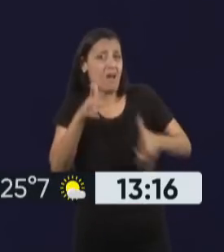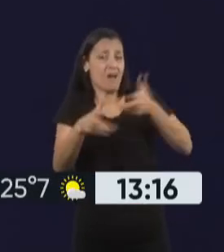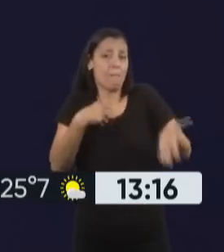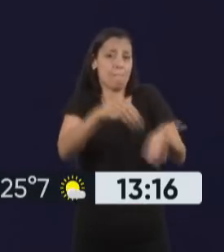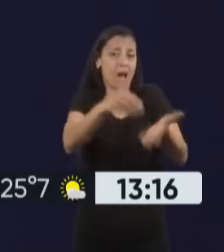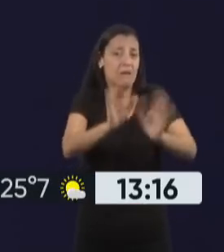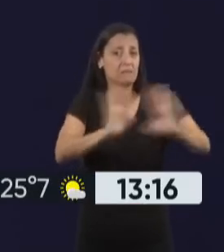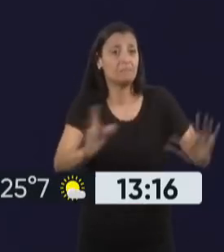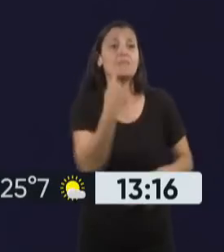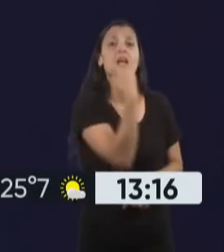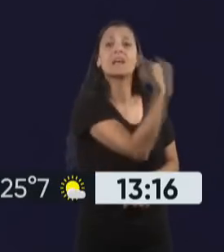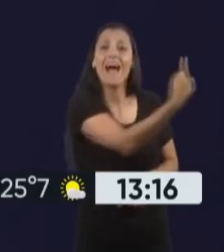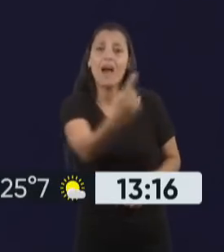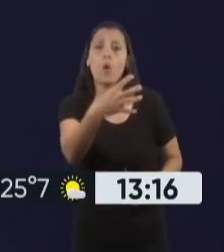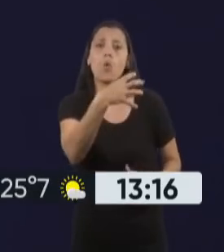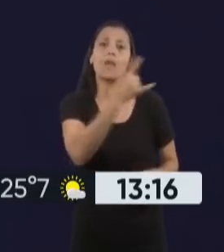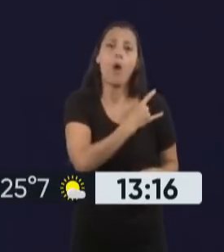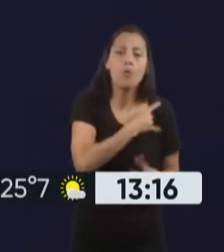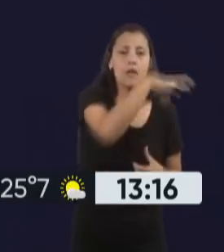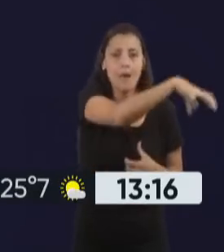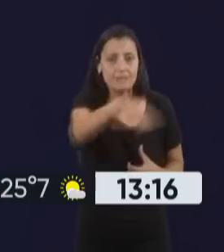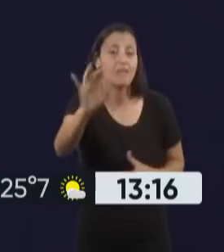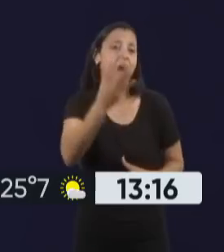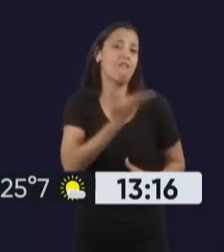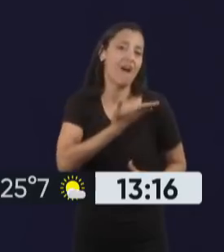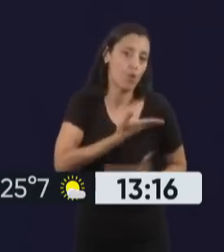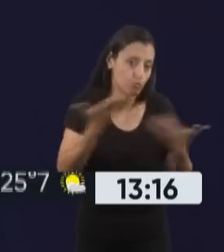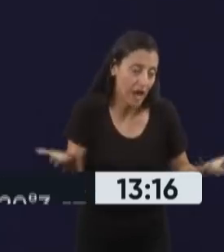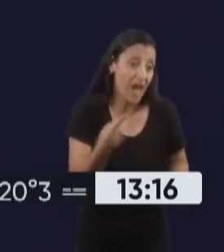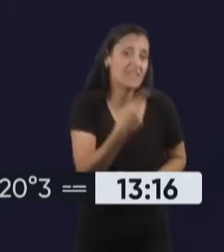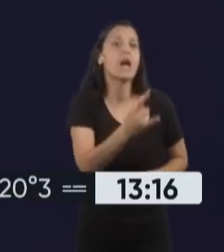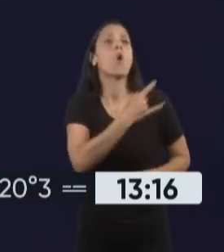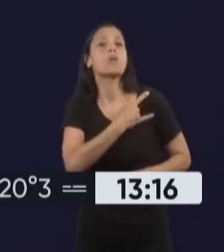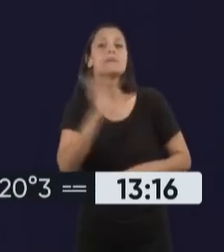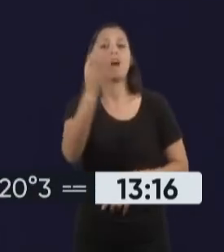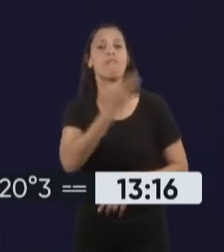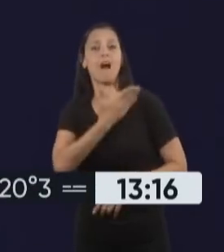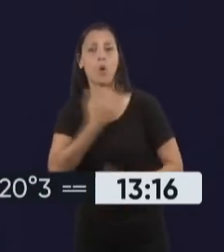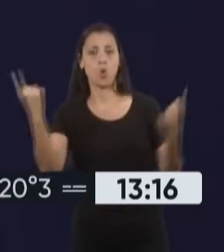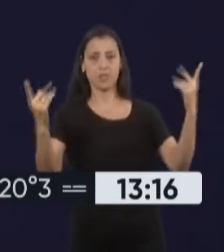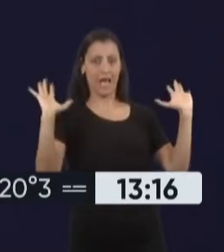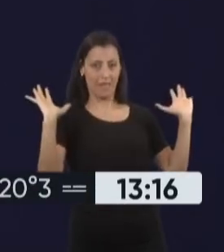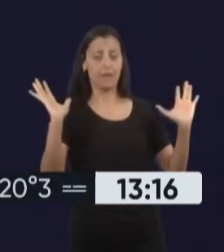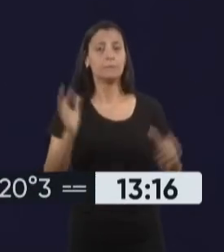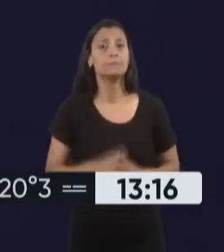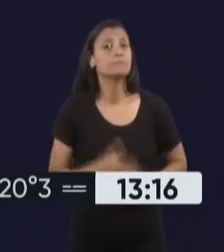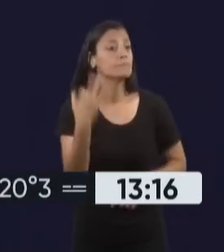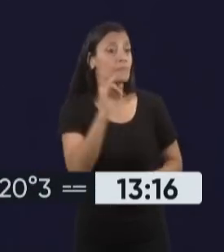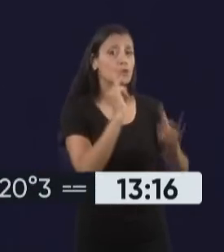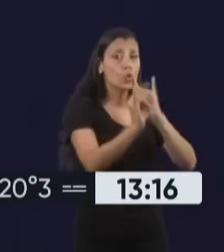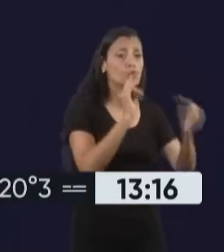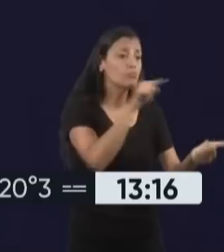Cada universidad o cada facultad, perdón, porque no ocurre en todas las facultades de una misma universidad, deben